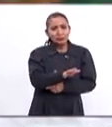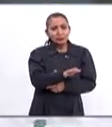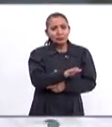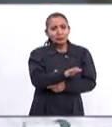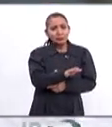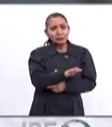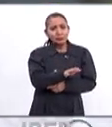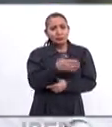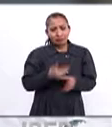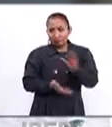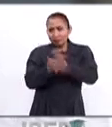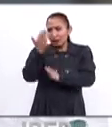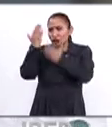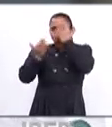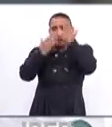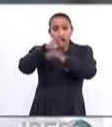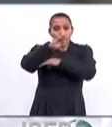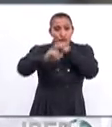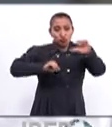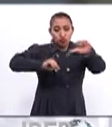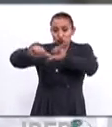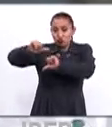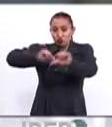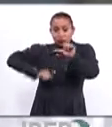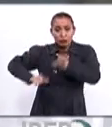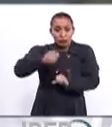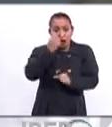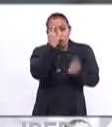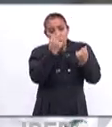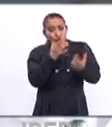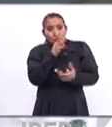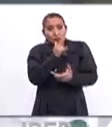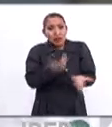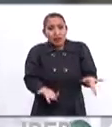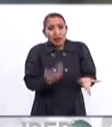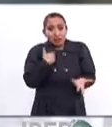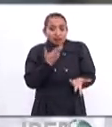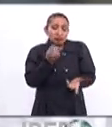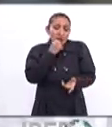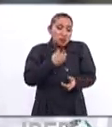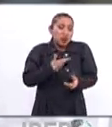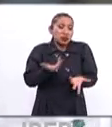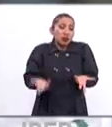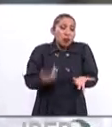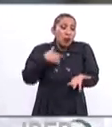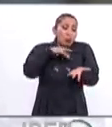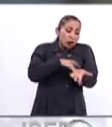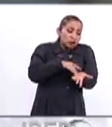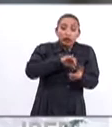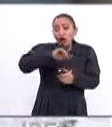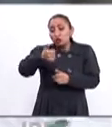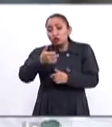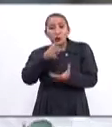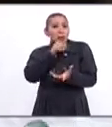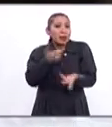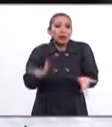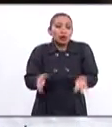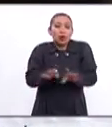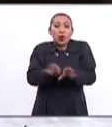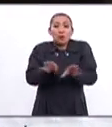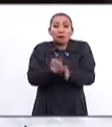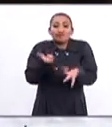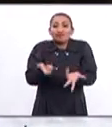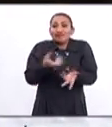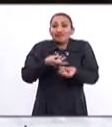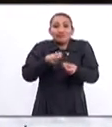de que la movilidad es importante para todos, pero hay unos que lo van a hacer de todas maneras, como sin nosotros, y hay unos que no tendrán